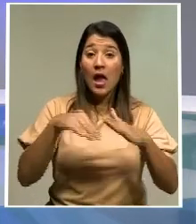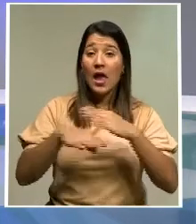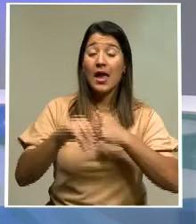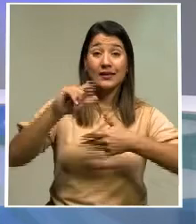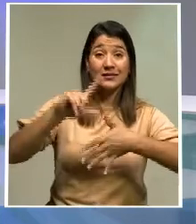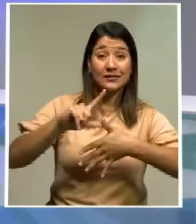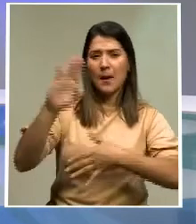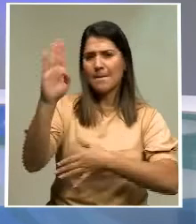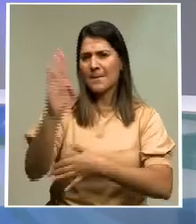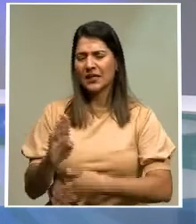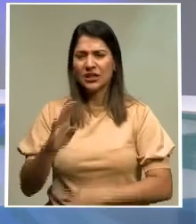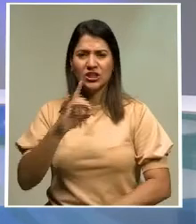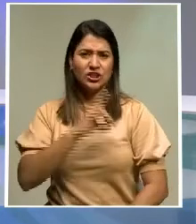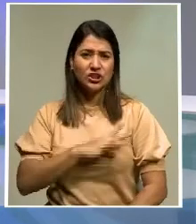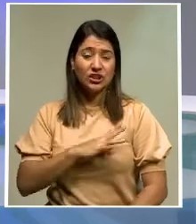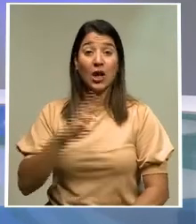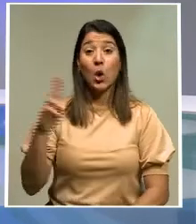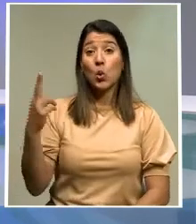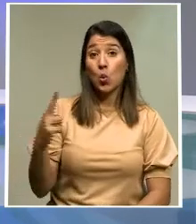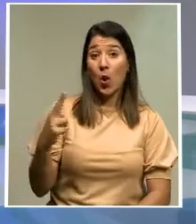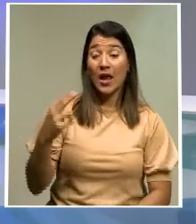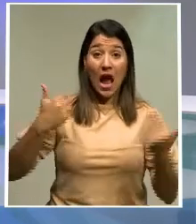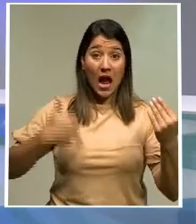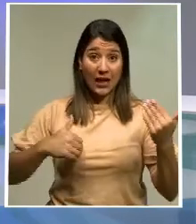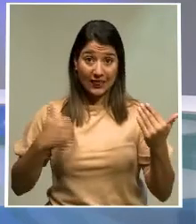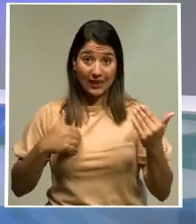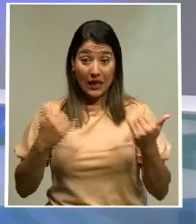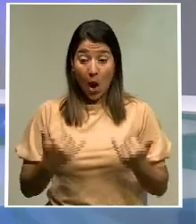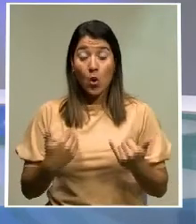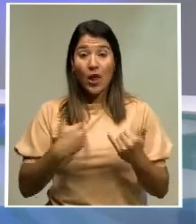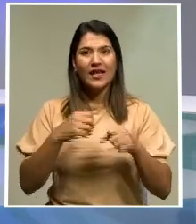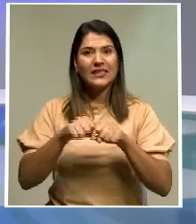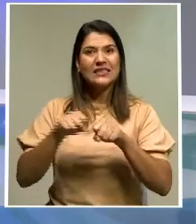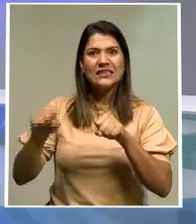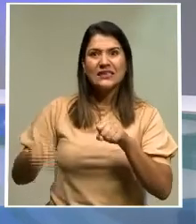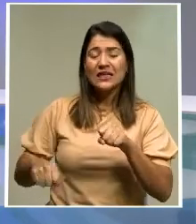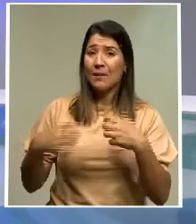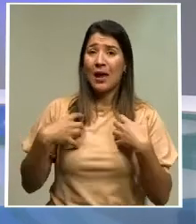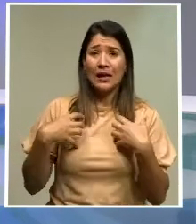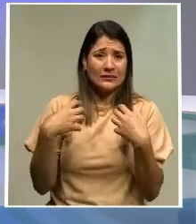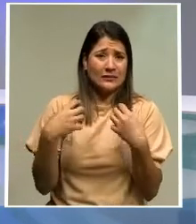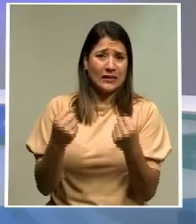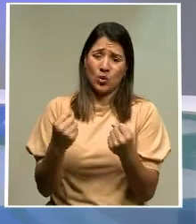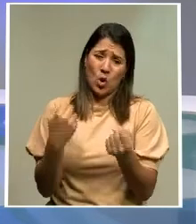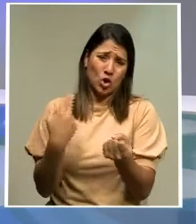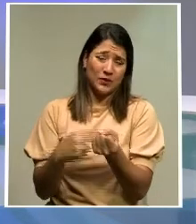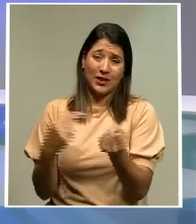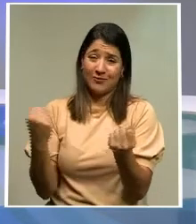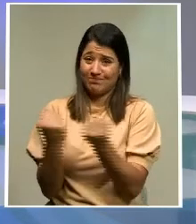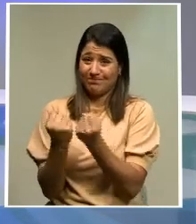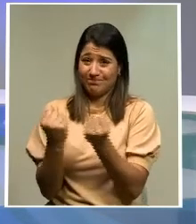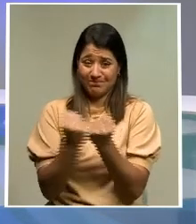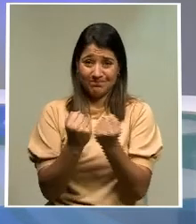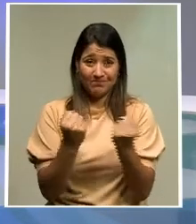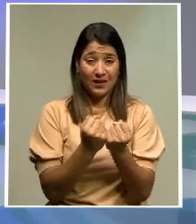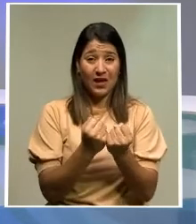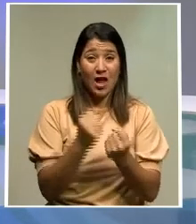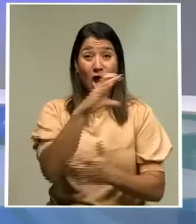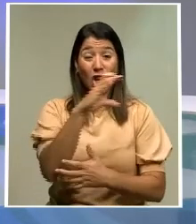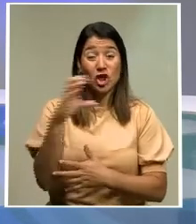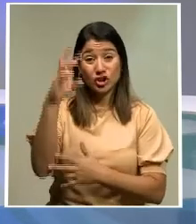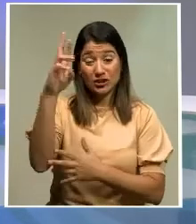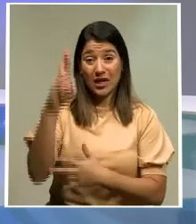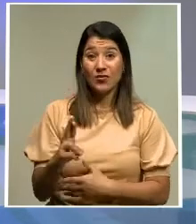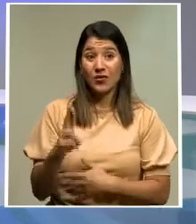Brasil, Chile, Uruguay y Argentina tienen sus sistemas de salud ya prácticamente colapsados. En Costa Rica los